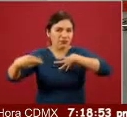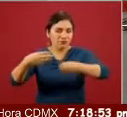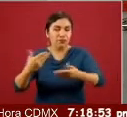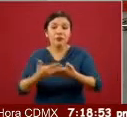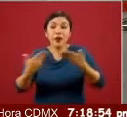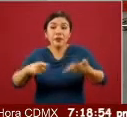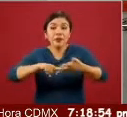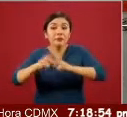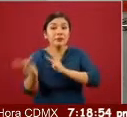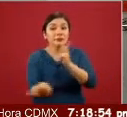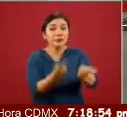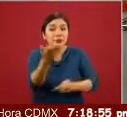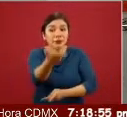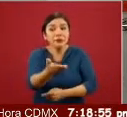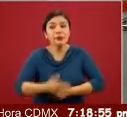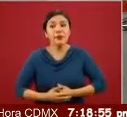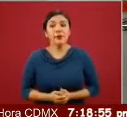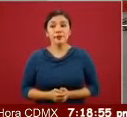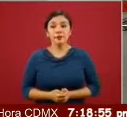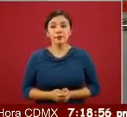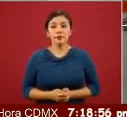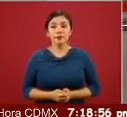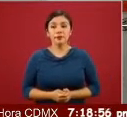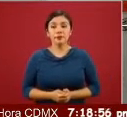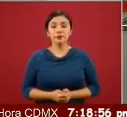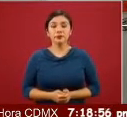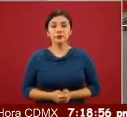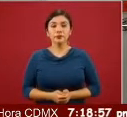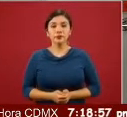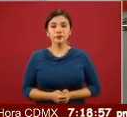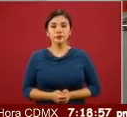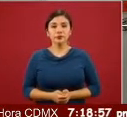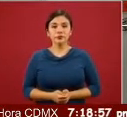lado con usted, Pulso Saludable.